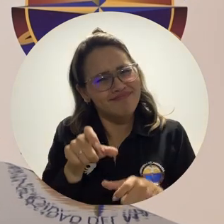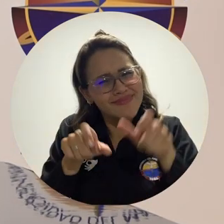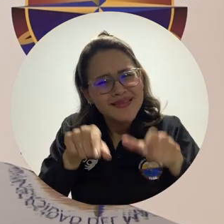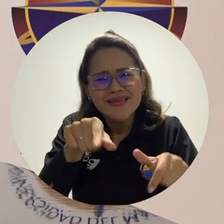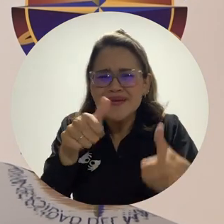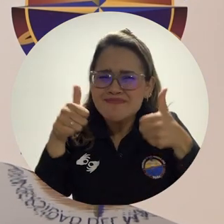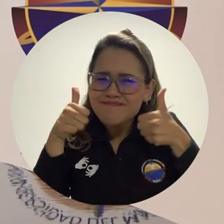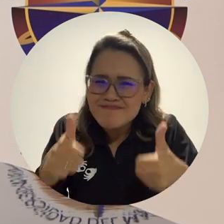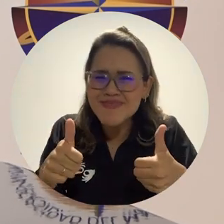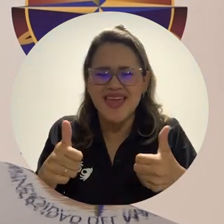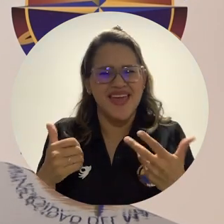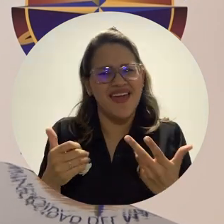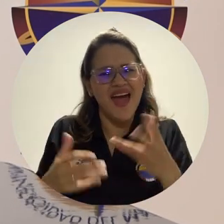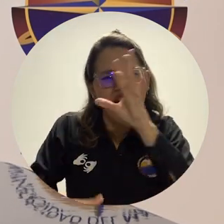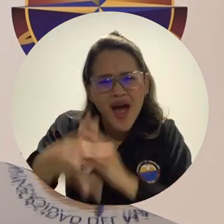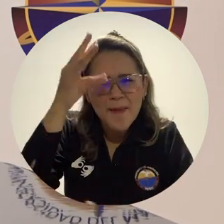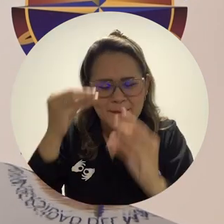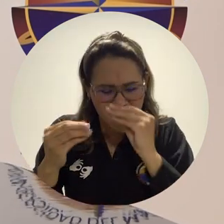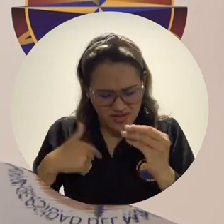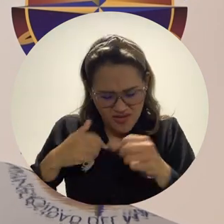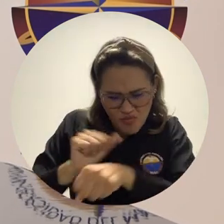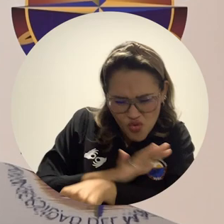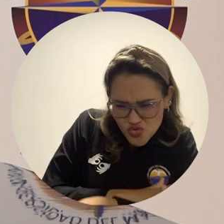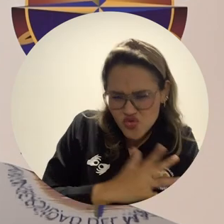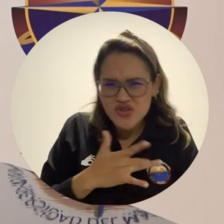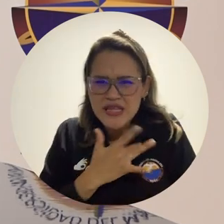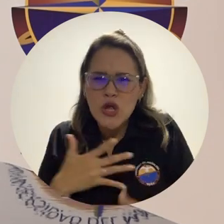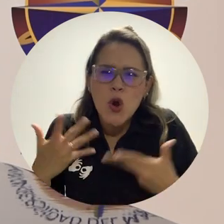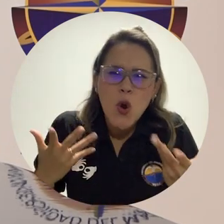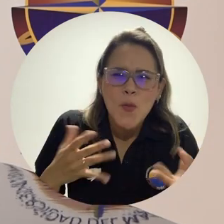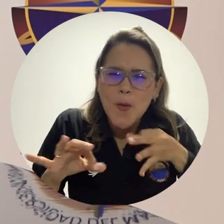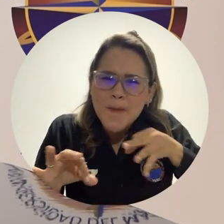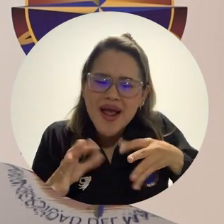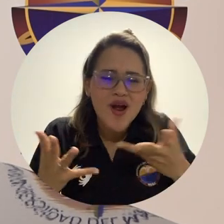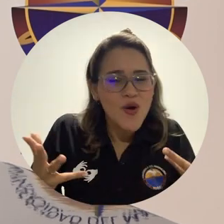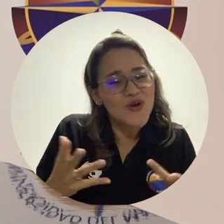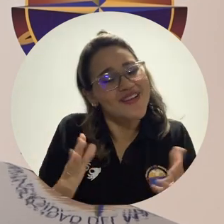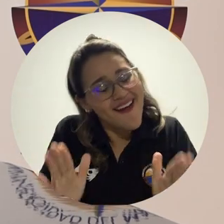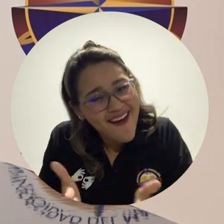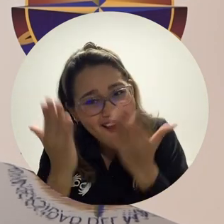o transmitir conocimiento, sino en formar seres humanos para que sepan darle un